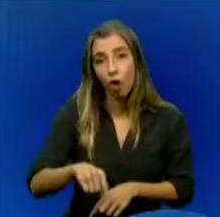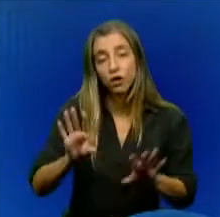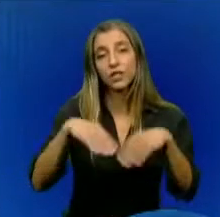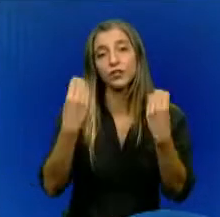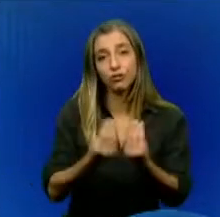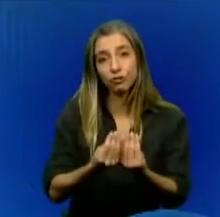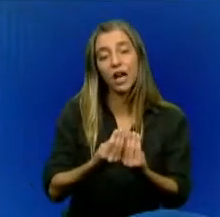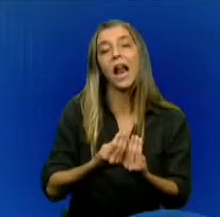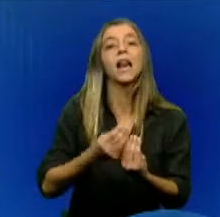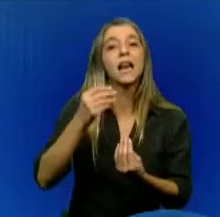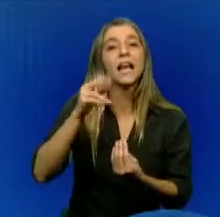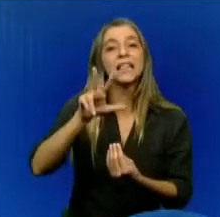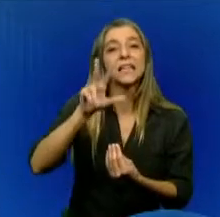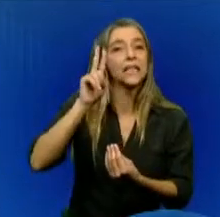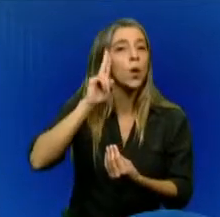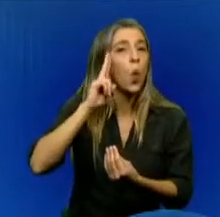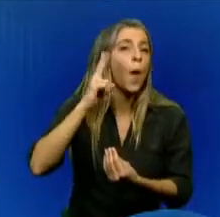39.000 y pico de casos,